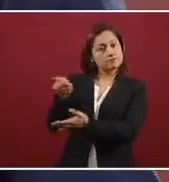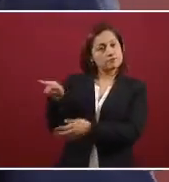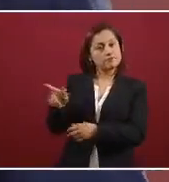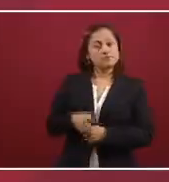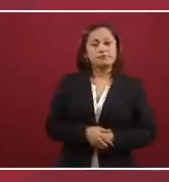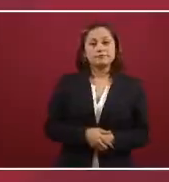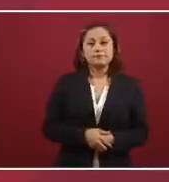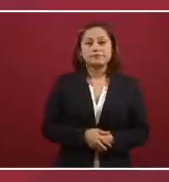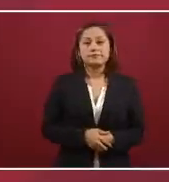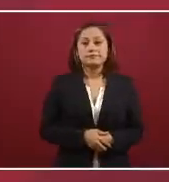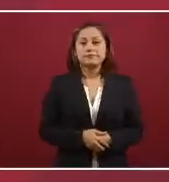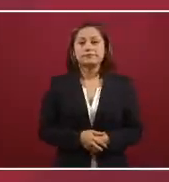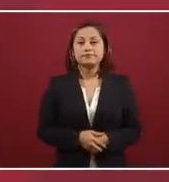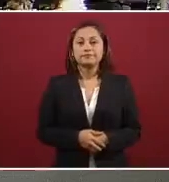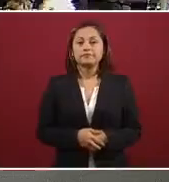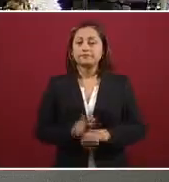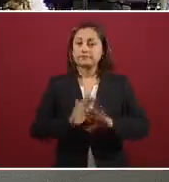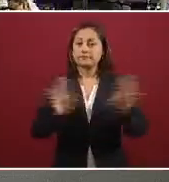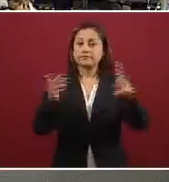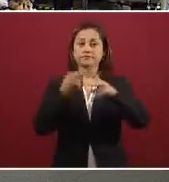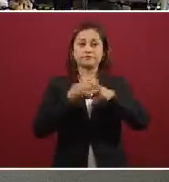Y ahora sí, abrimos.